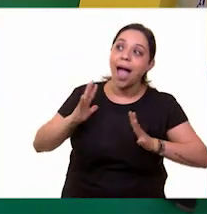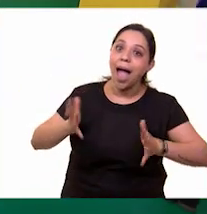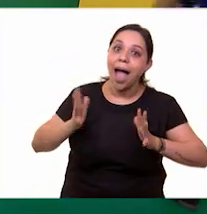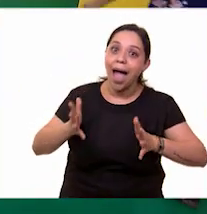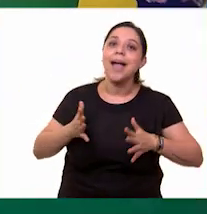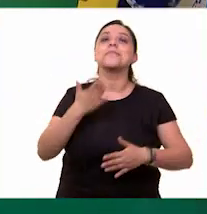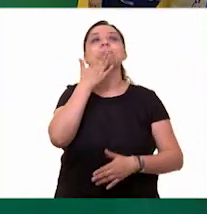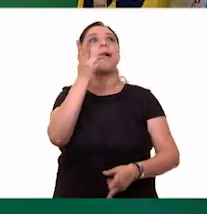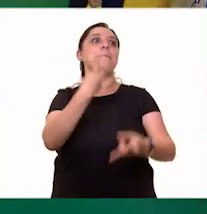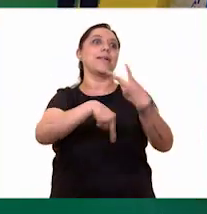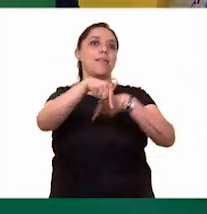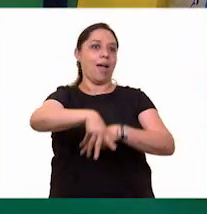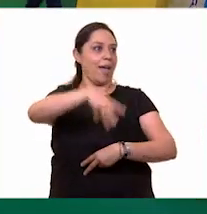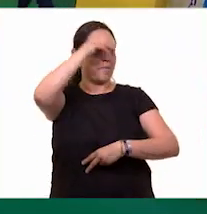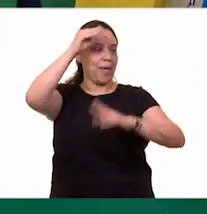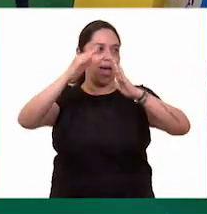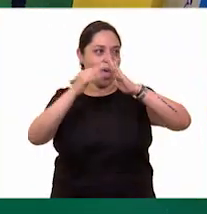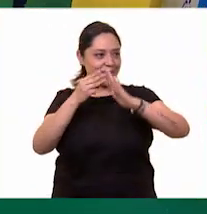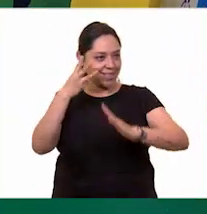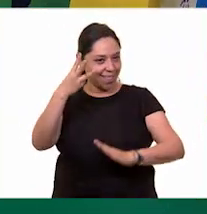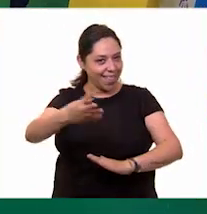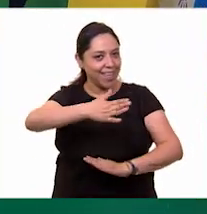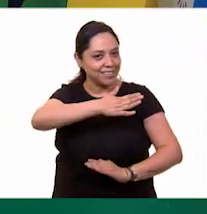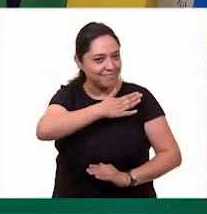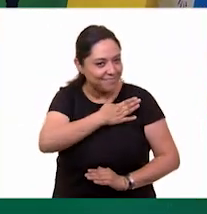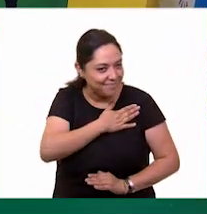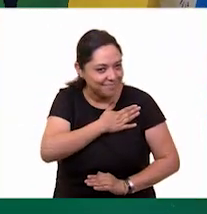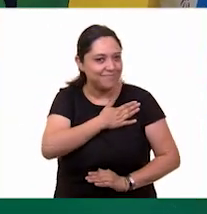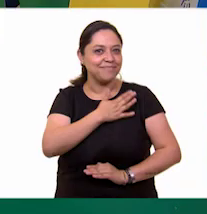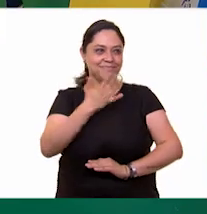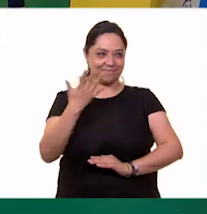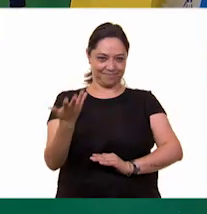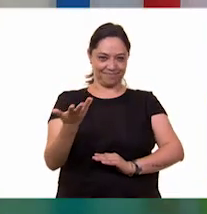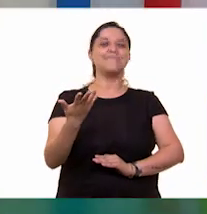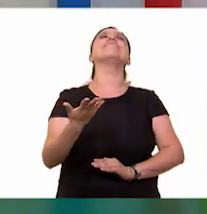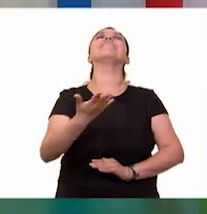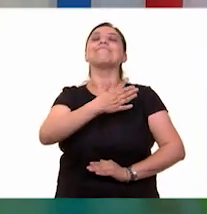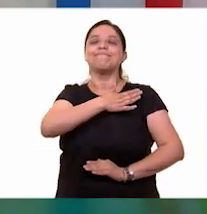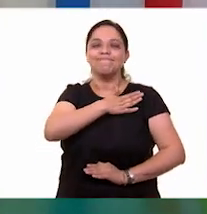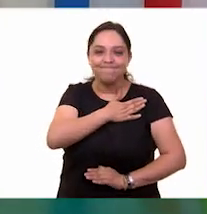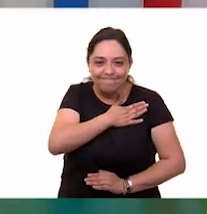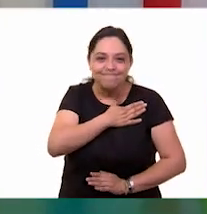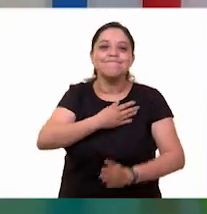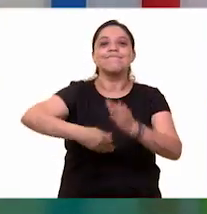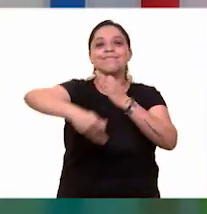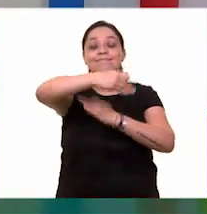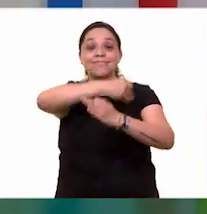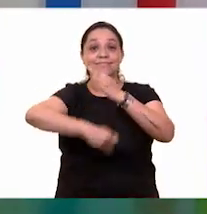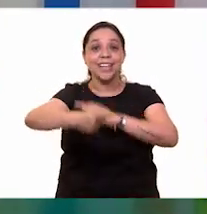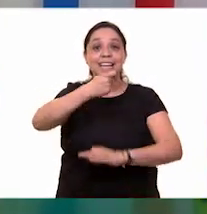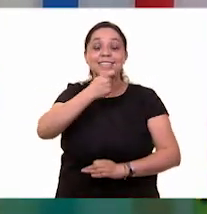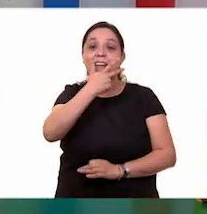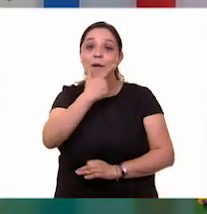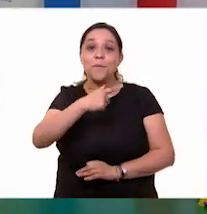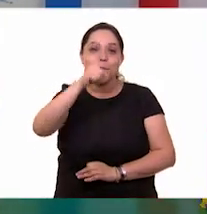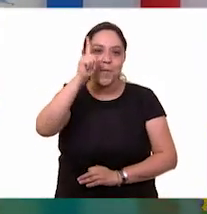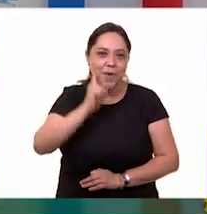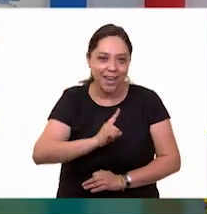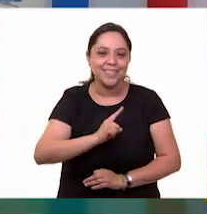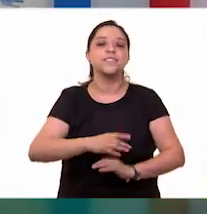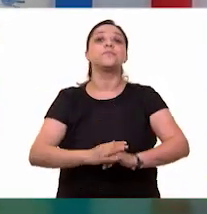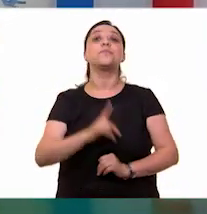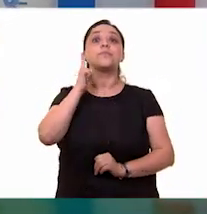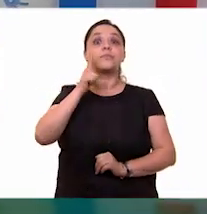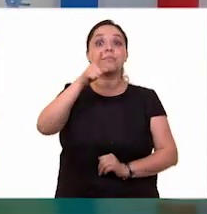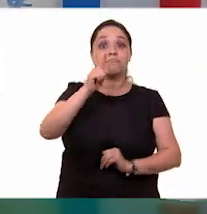Maestra, bienvenida a Aprende en Casa 3. Te saludamos con el corazón. Te saludo con el corazón y también saludo a nuestras niñas y niños con el corazón. Yo espero